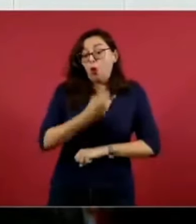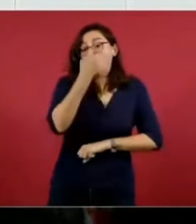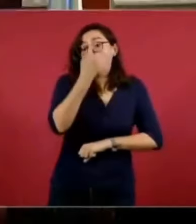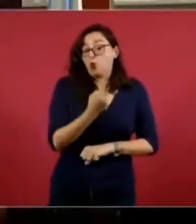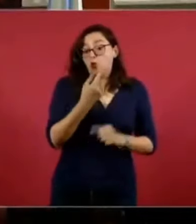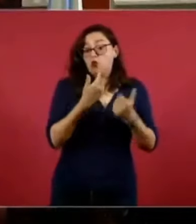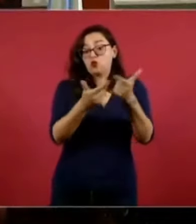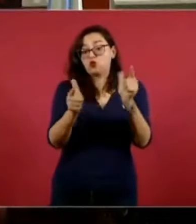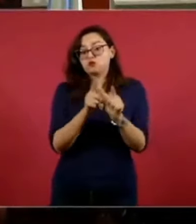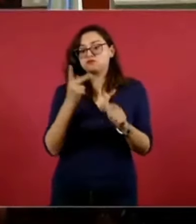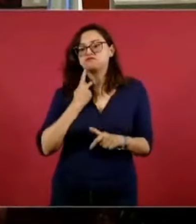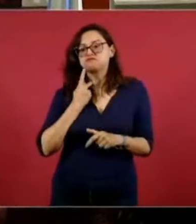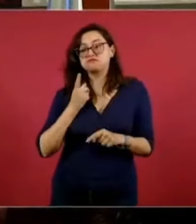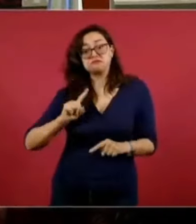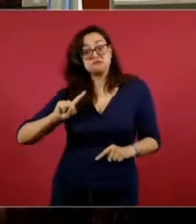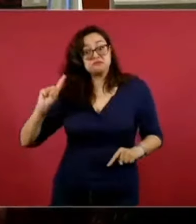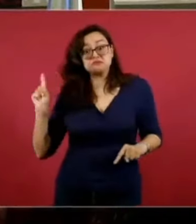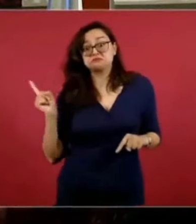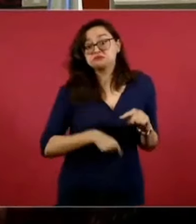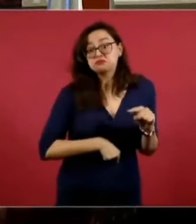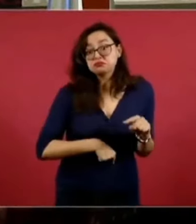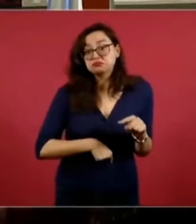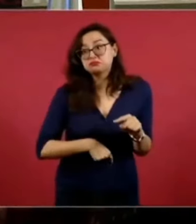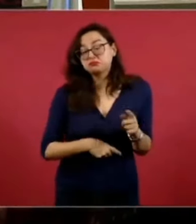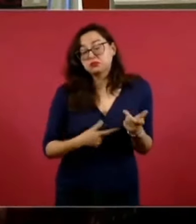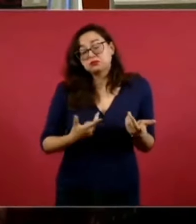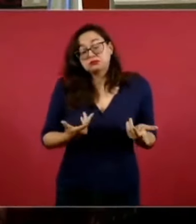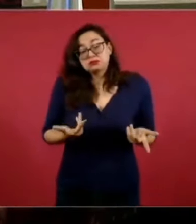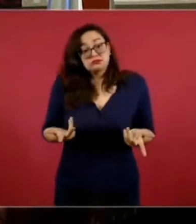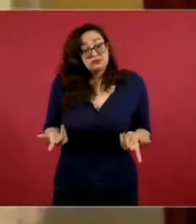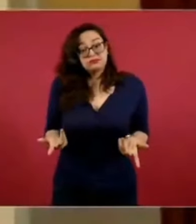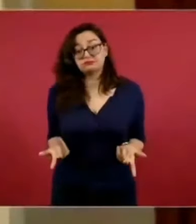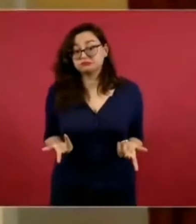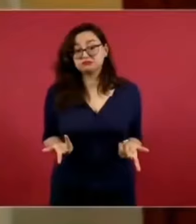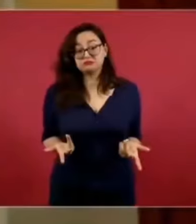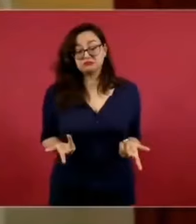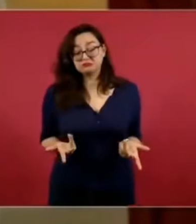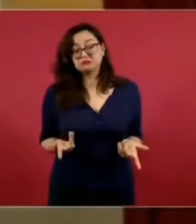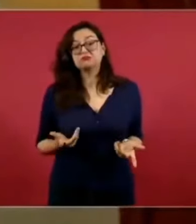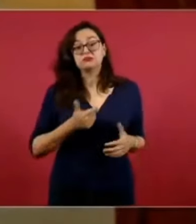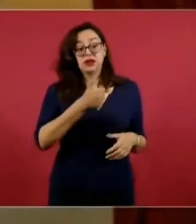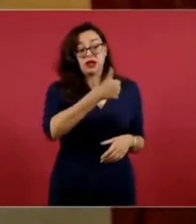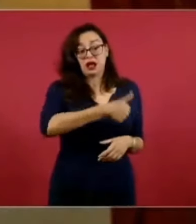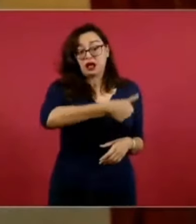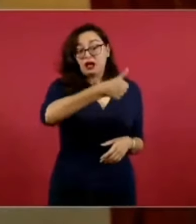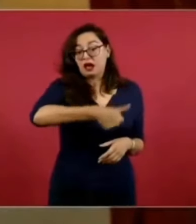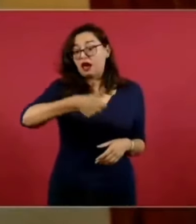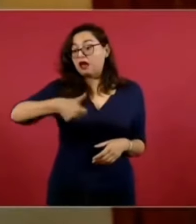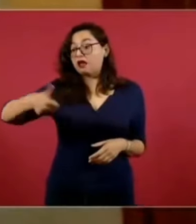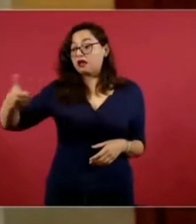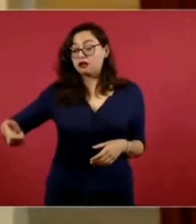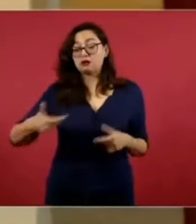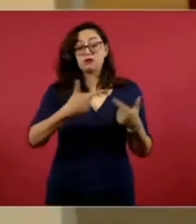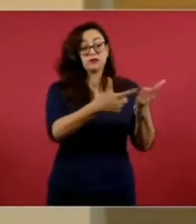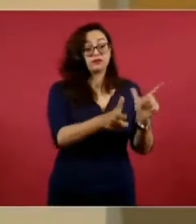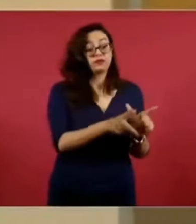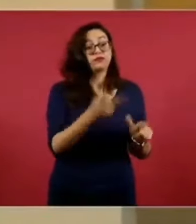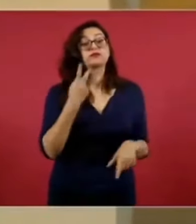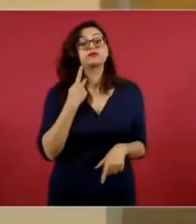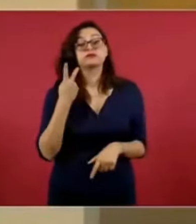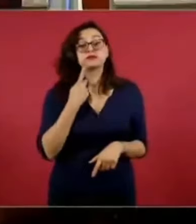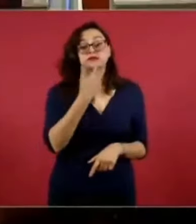contarían como partidos políticos empieza esta distribución de plurinominales tomando en cuenta los